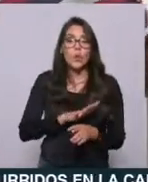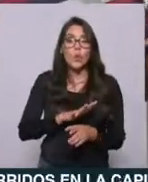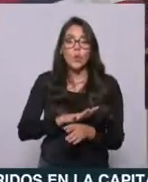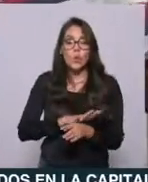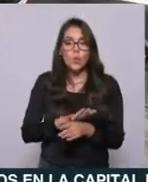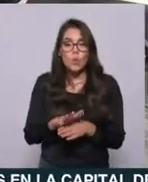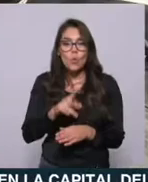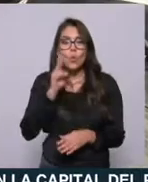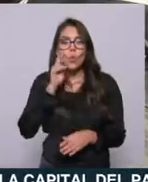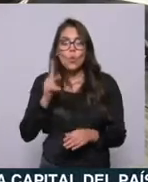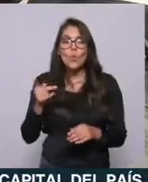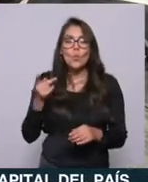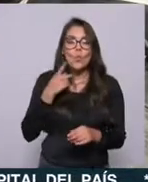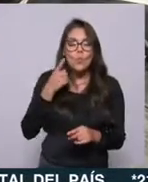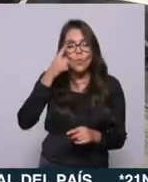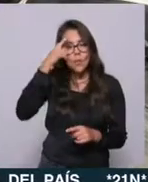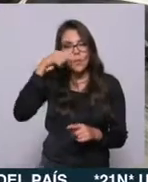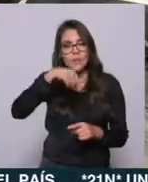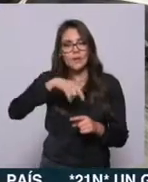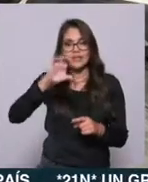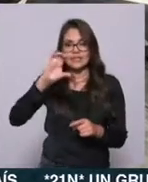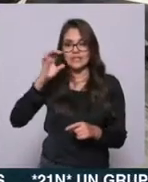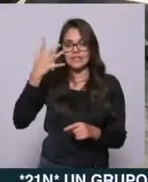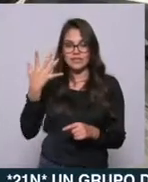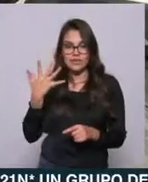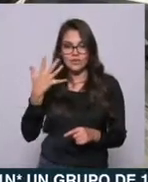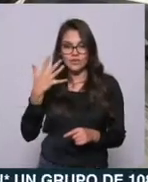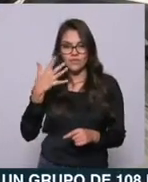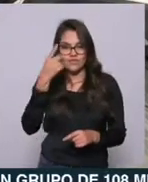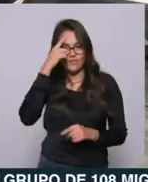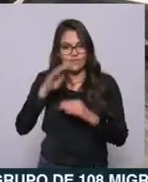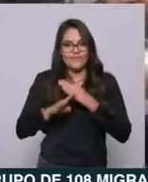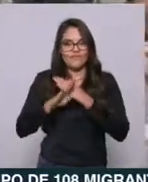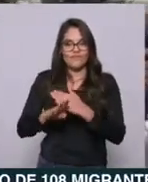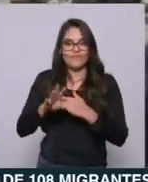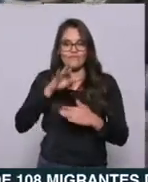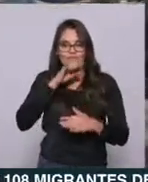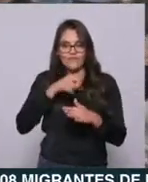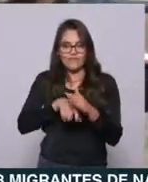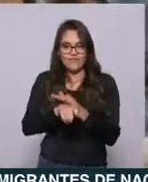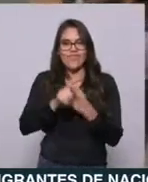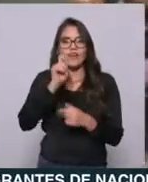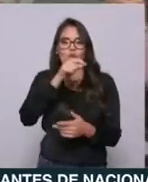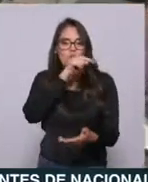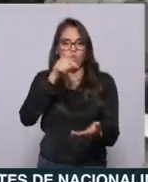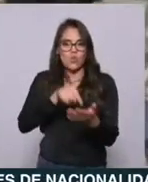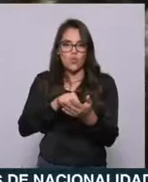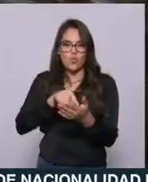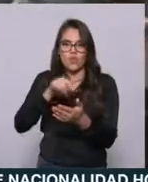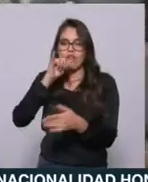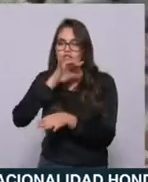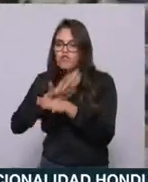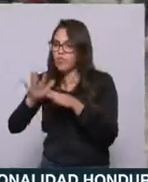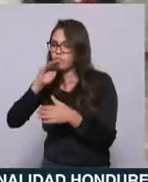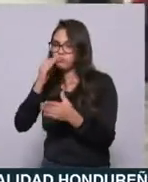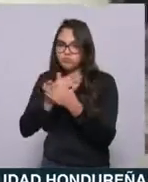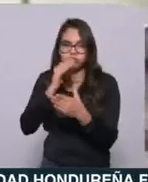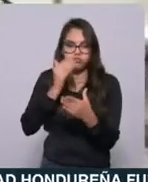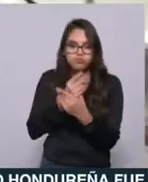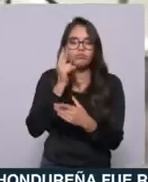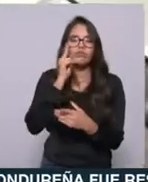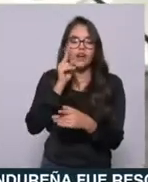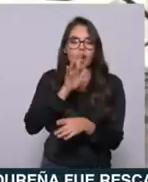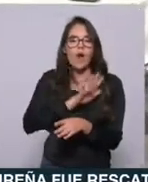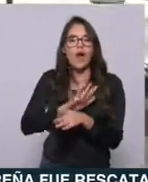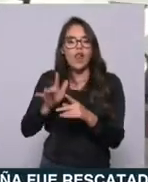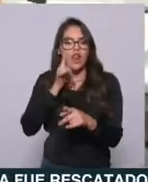y sociales, el C5 Anticorrupción será un centro de fusión de inteligencia que concentrará información e indicadores que permitirán